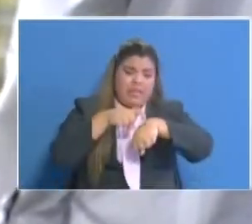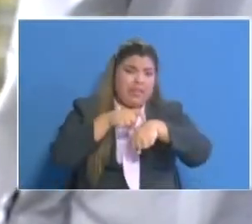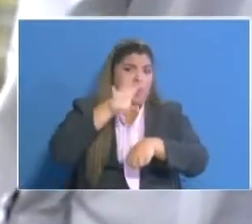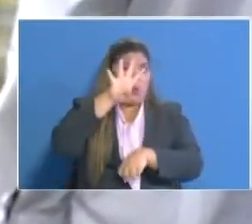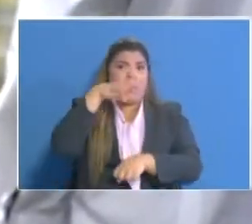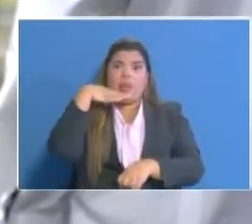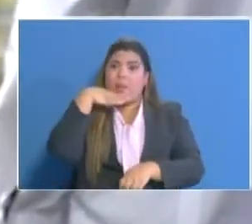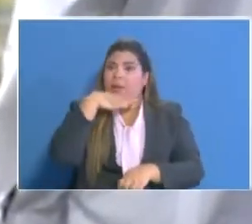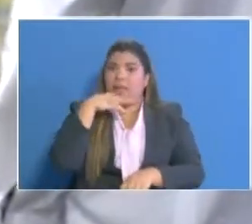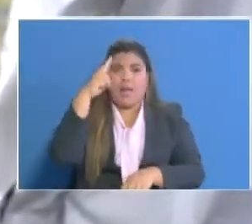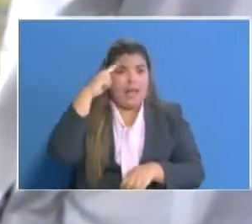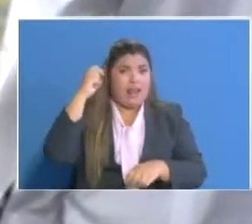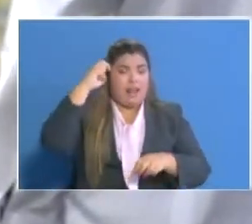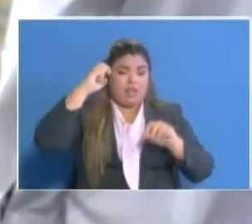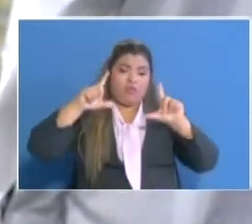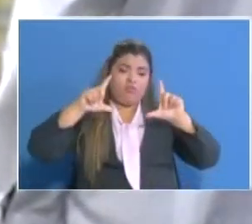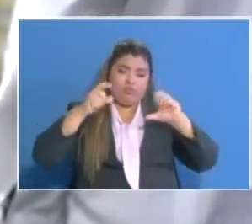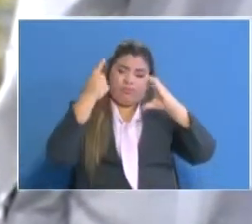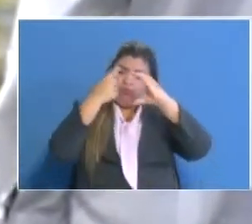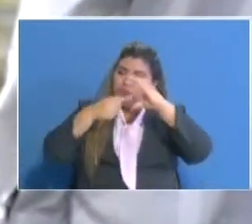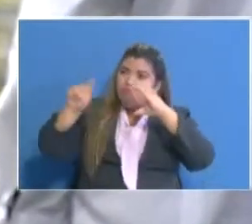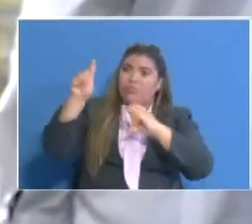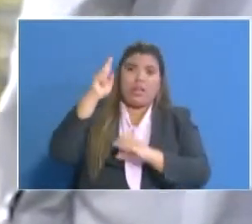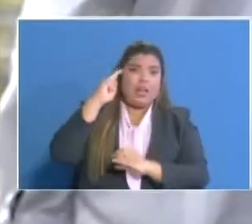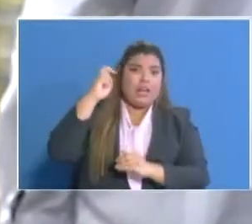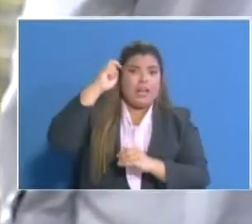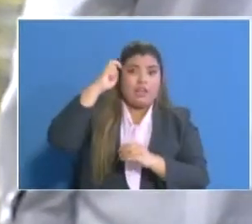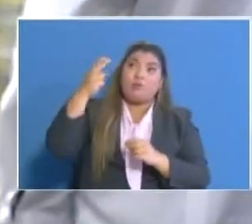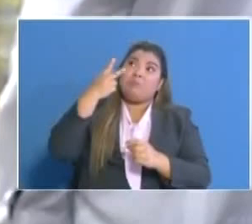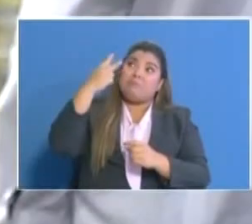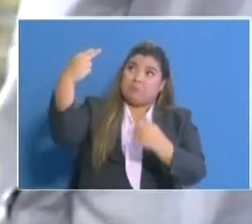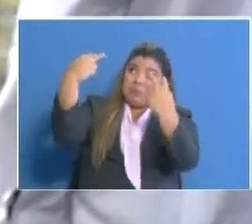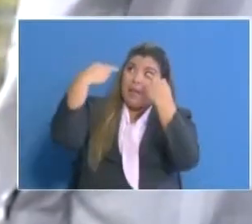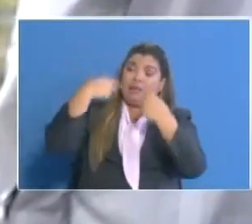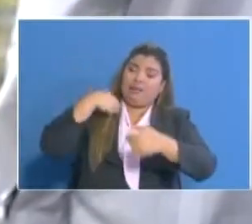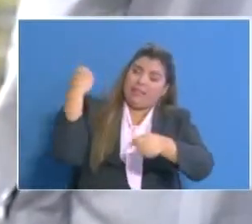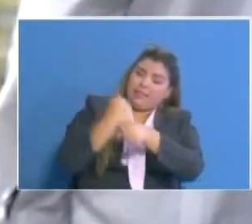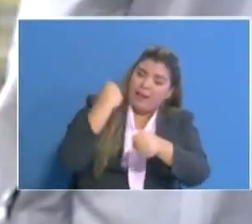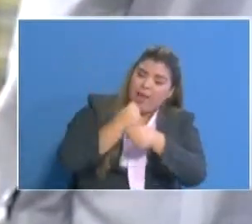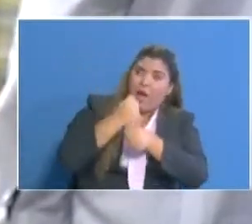Anito, aquí estamos con Panamá. A todos esos productores de tierras altas,